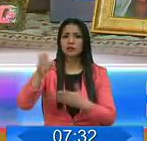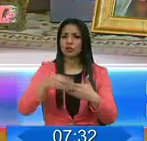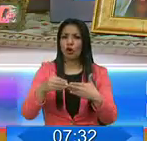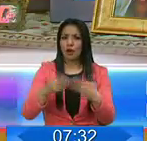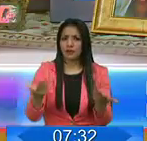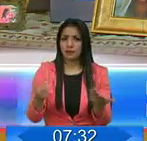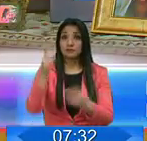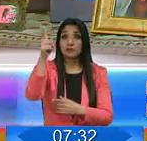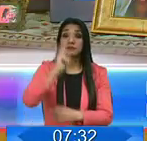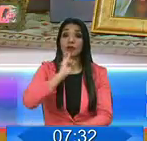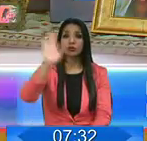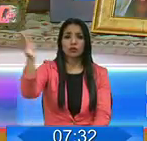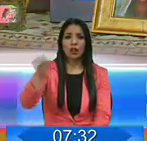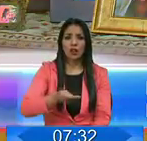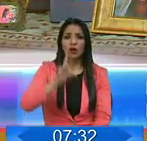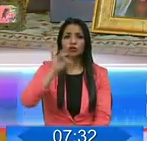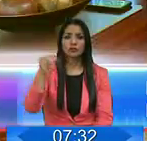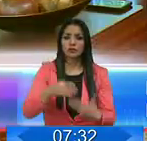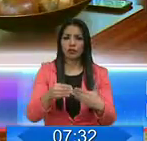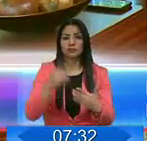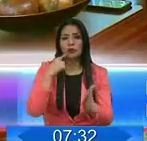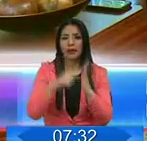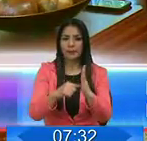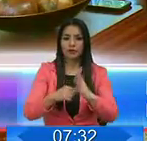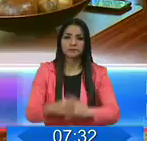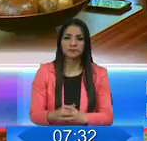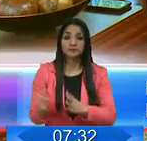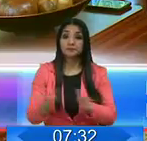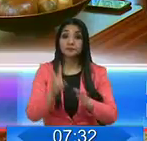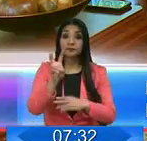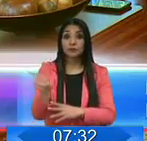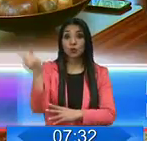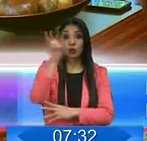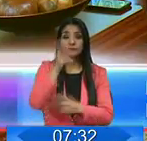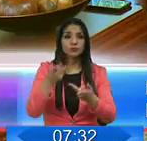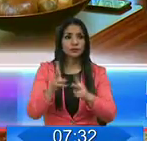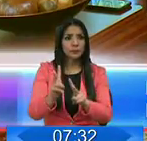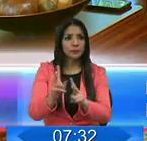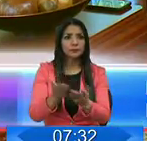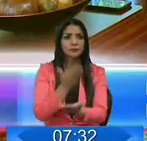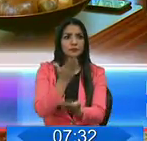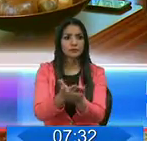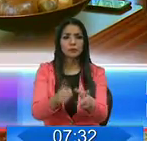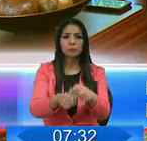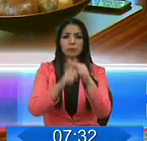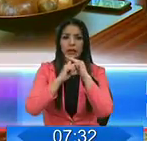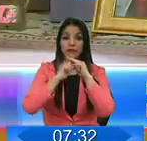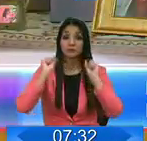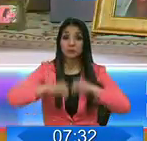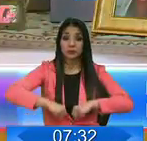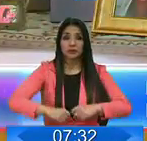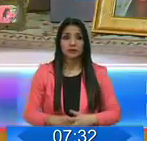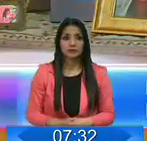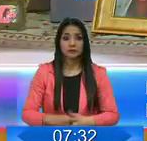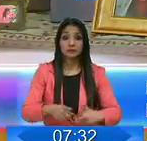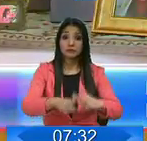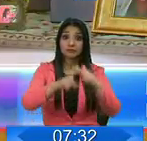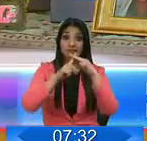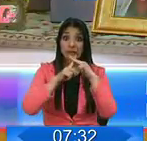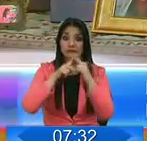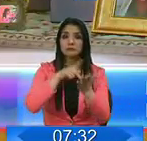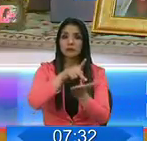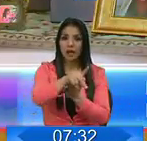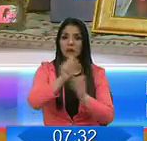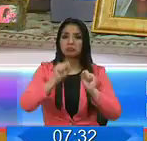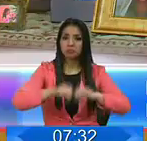Estados Unidos cuesta $80, $60. Para el turismo, no dudará en acceder a préstamos blandos. Créditos que se puedan ser pagados. Y